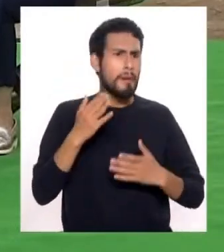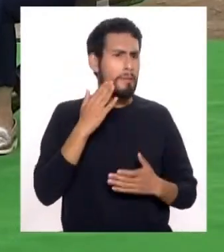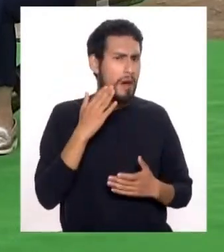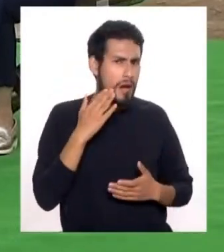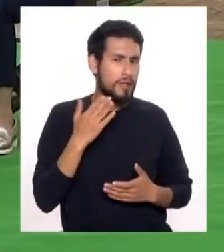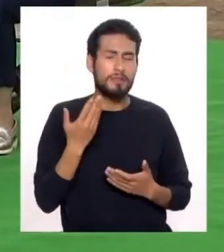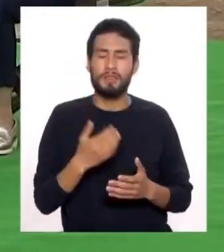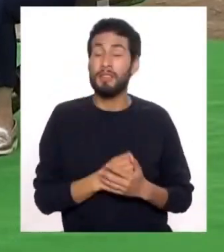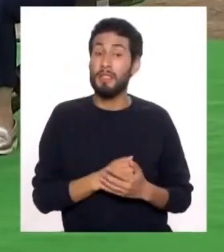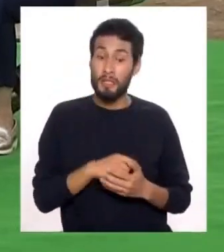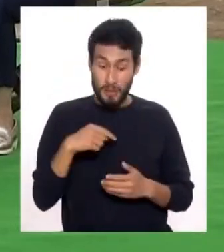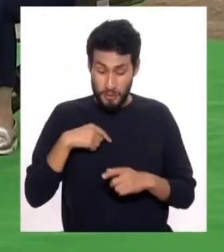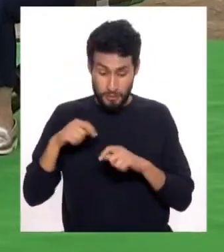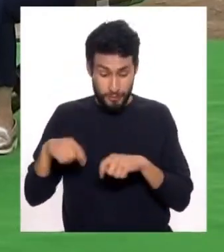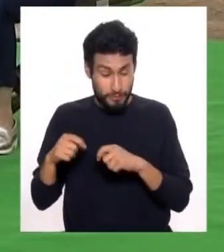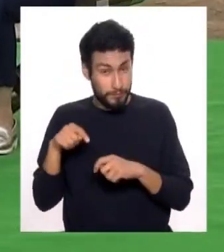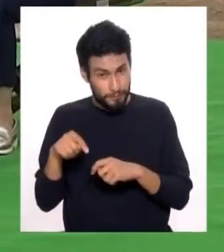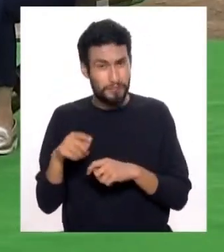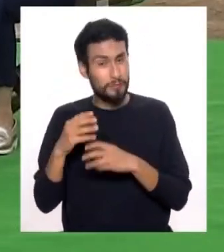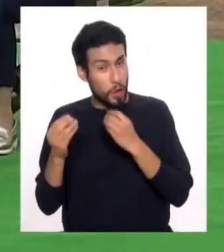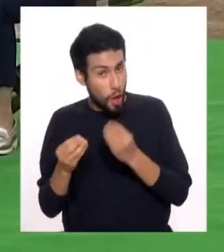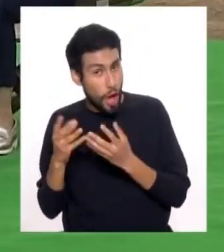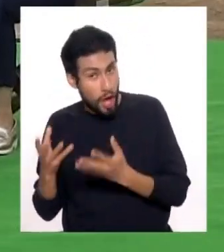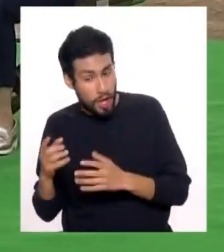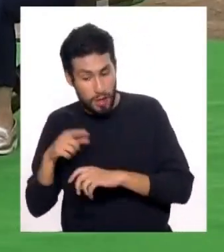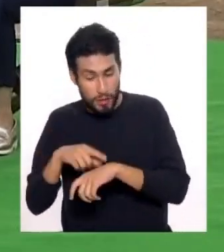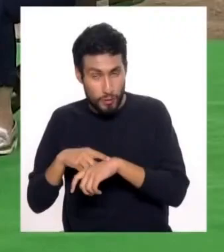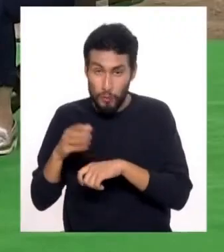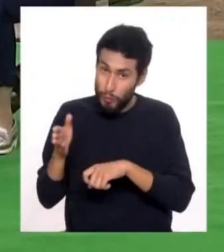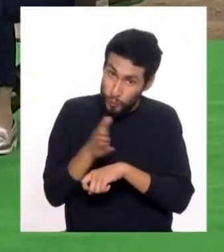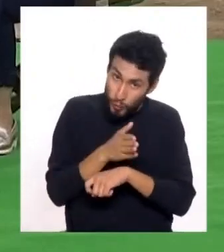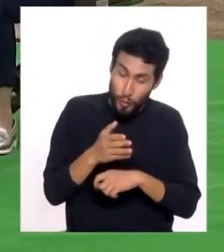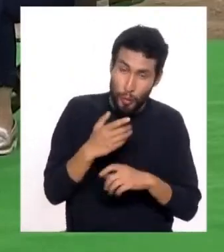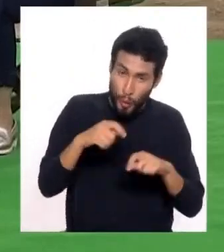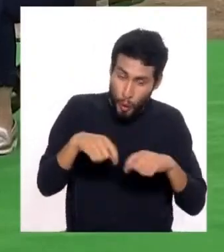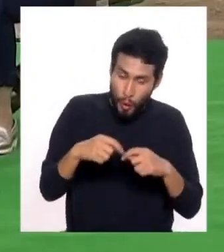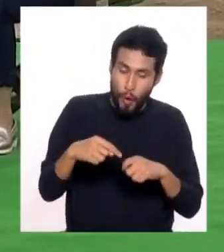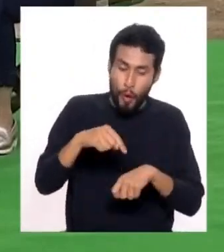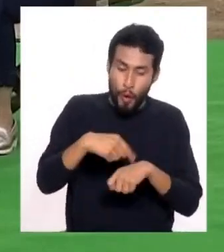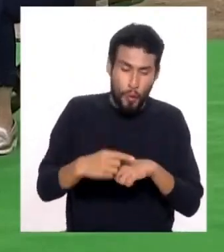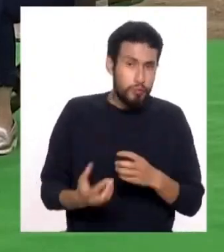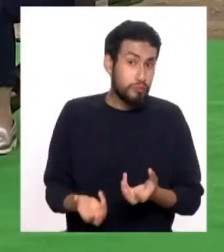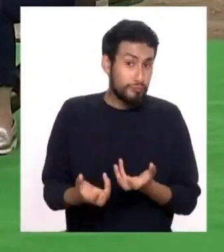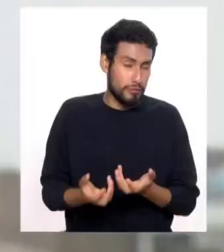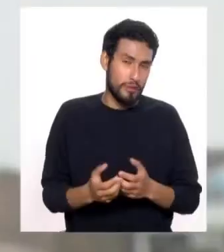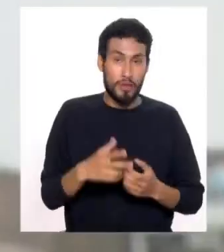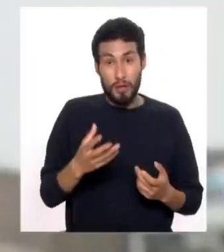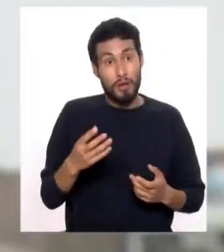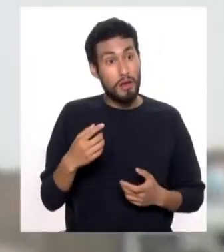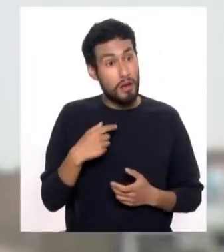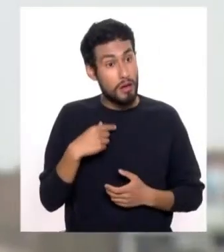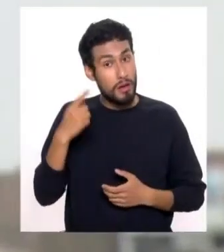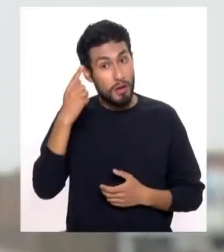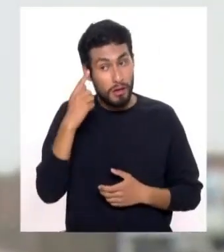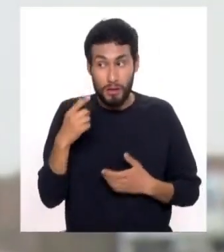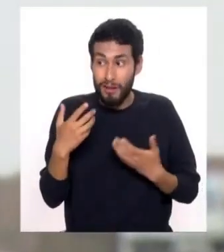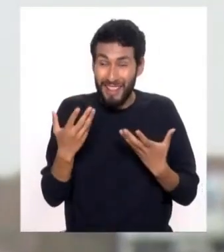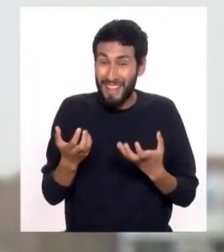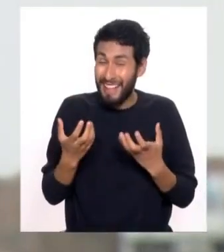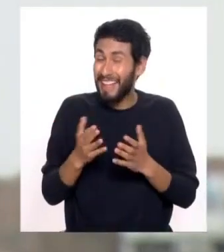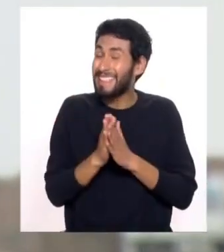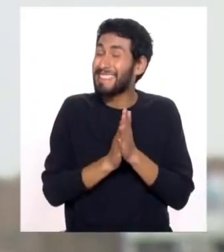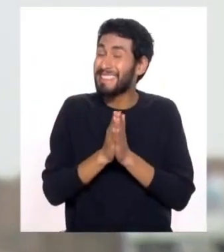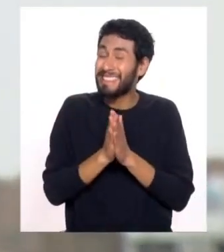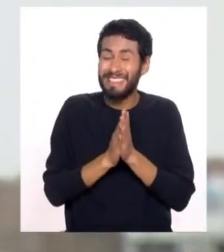sobre todo, decirle, esto lo preparamos así, esto tiene esto, este es el tiempo adecuado, es indispensable, porque a veces podemos tener muchas intenciones,